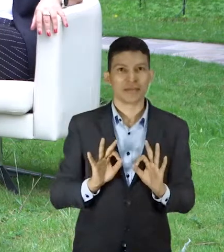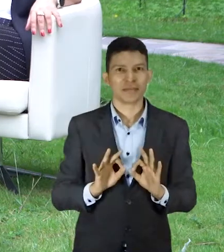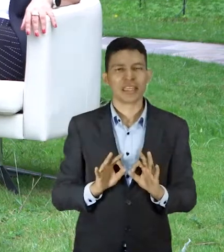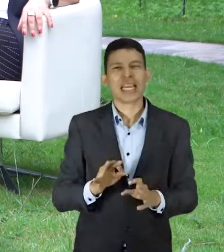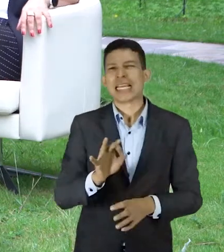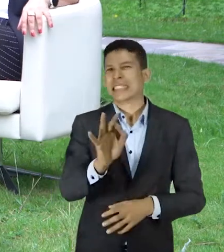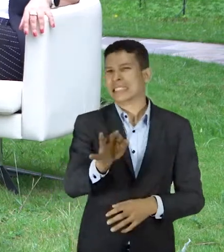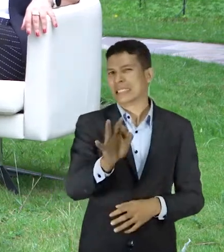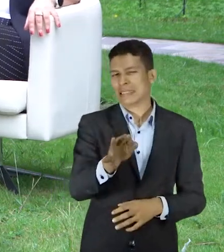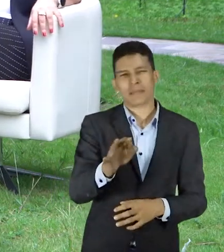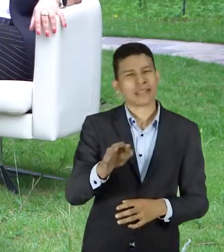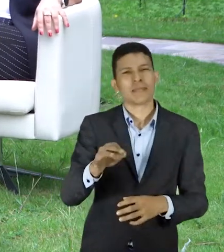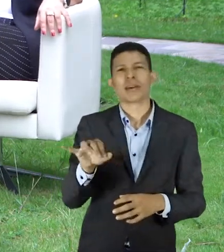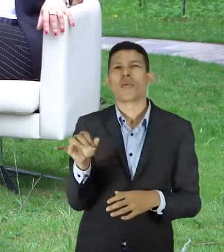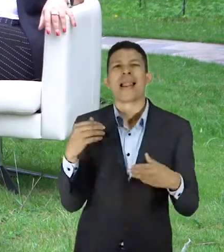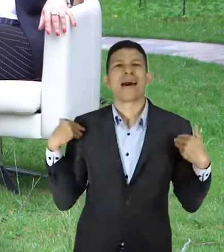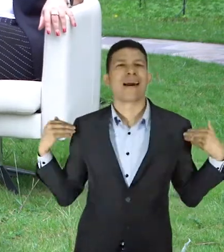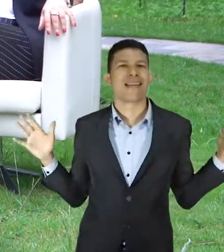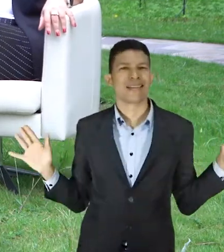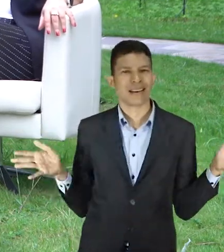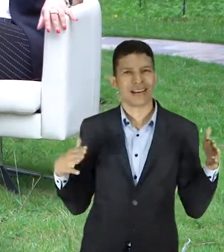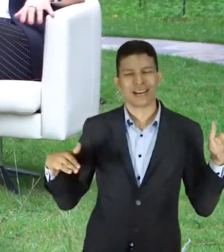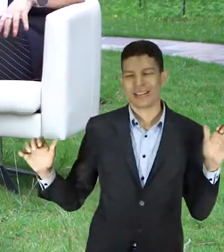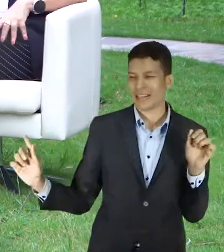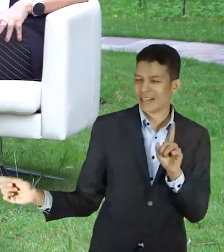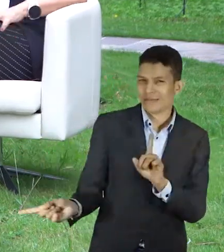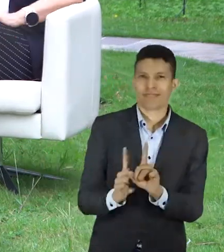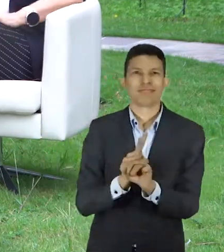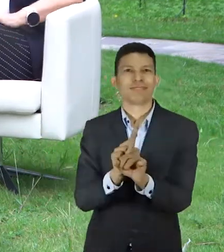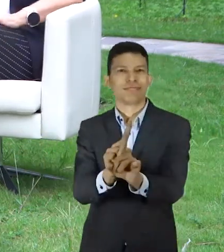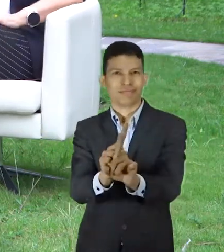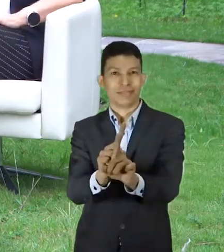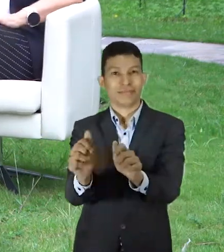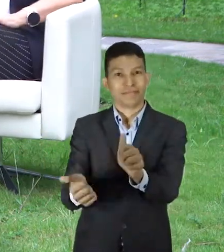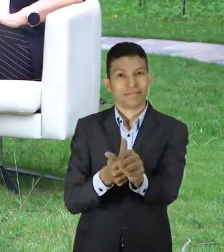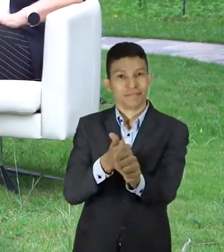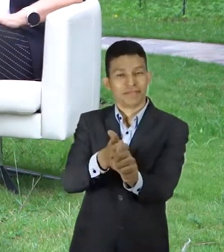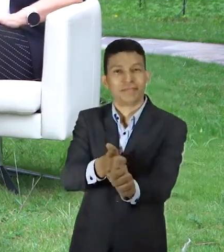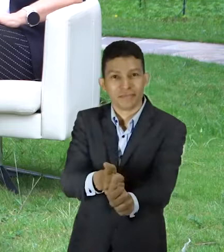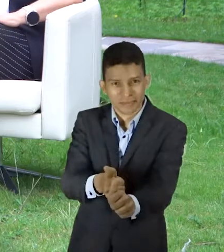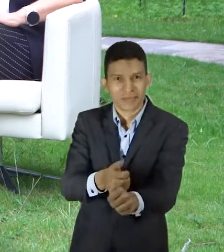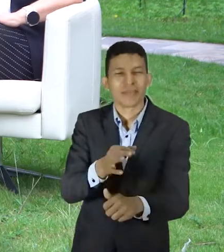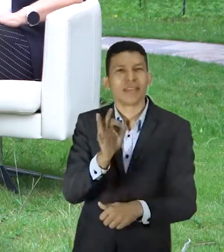te ha... Eso es importante, sí. María Clara, porque digamos que,